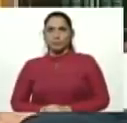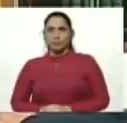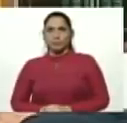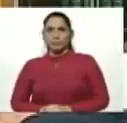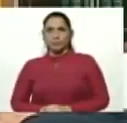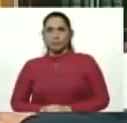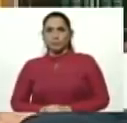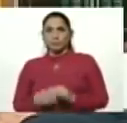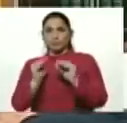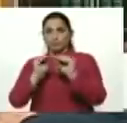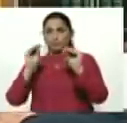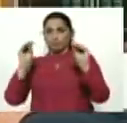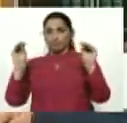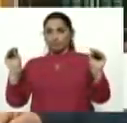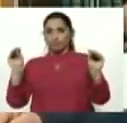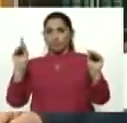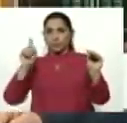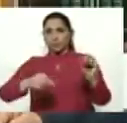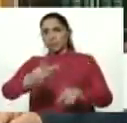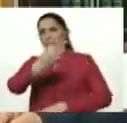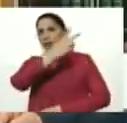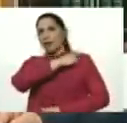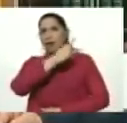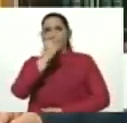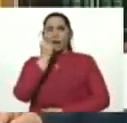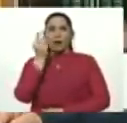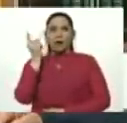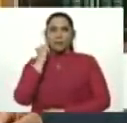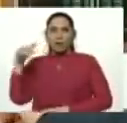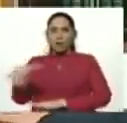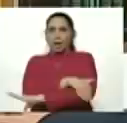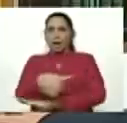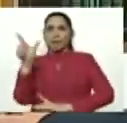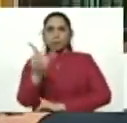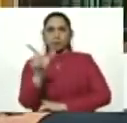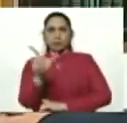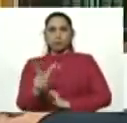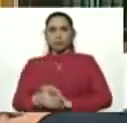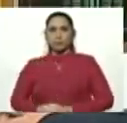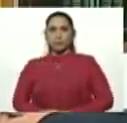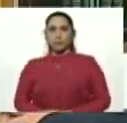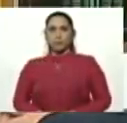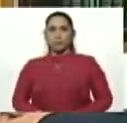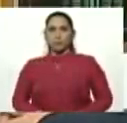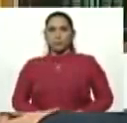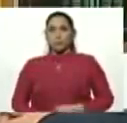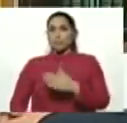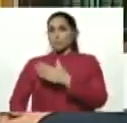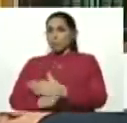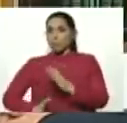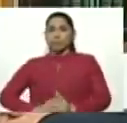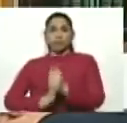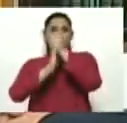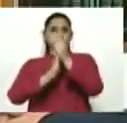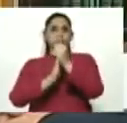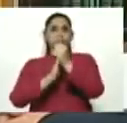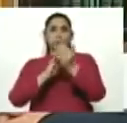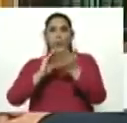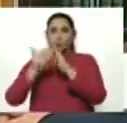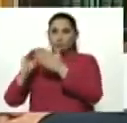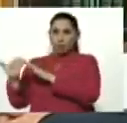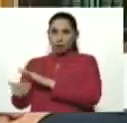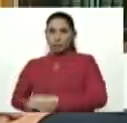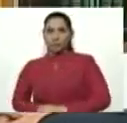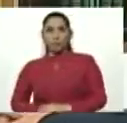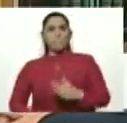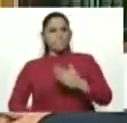Y le hago un llamado a los jefes y jefas de calle del Partido Socialista Unido de Venezuela. Vamos al liderazgo comunitario.